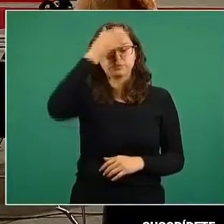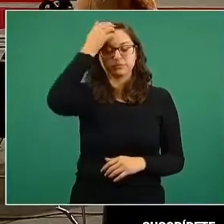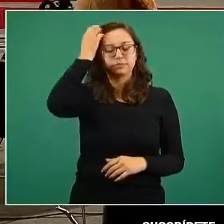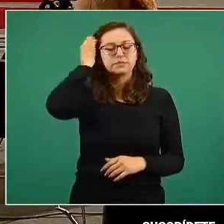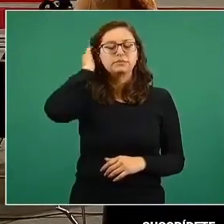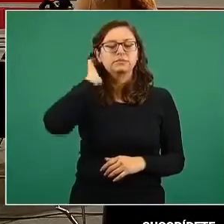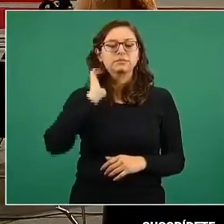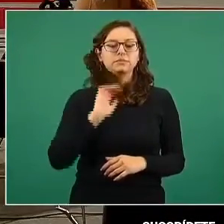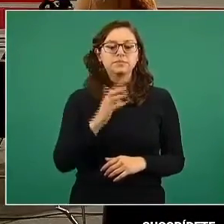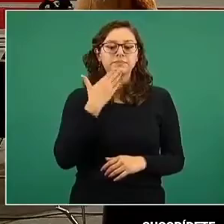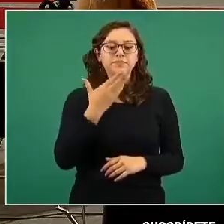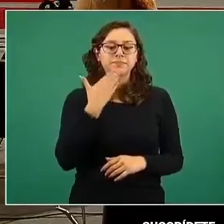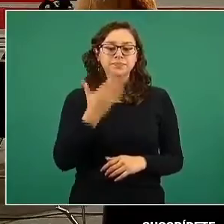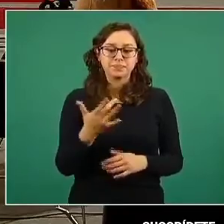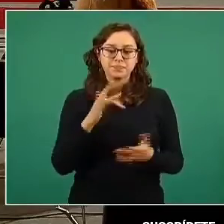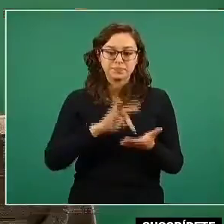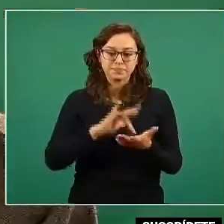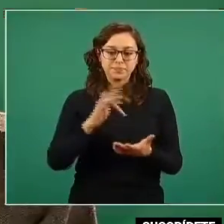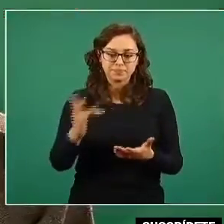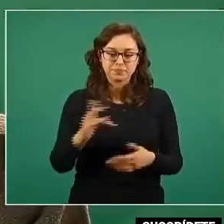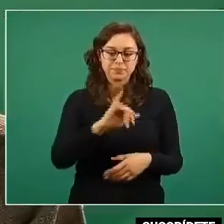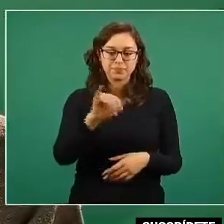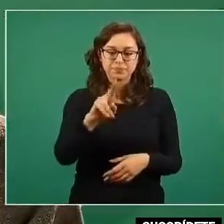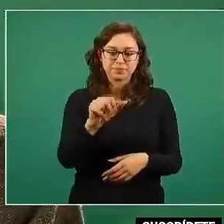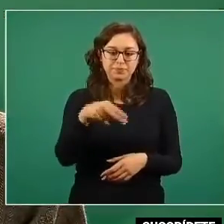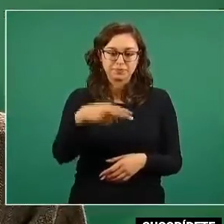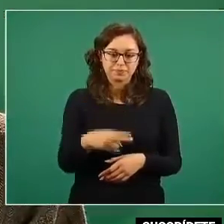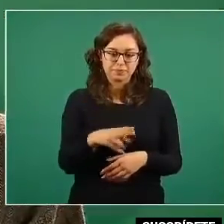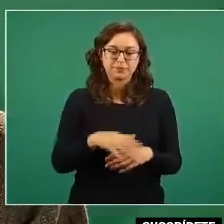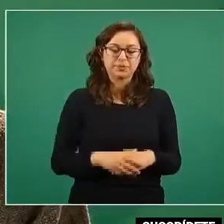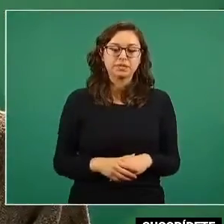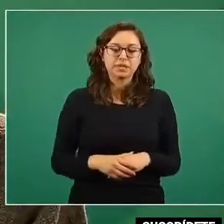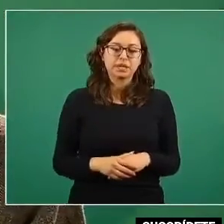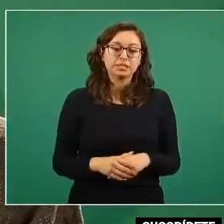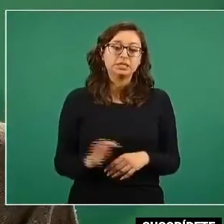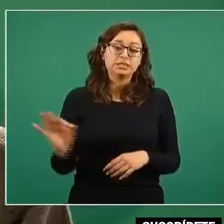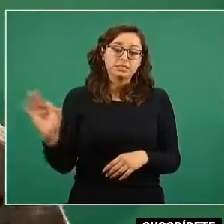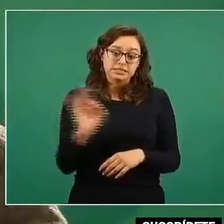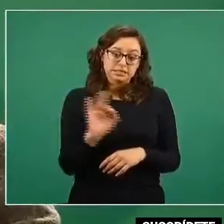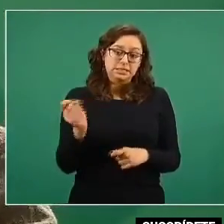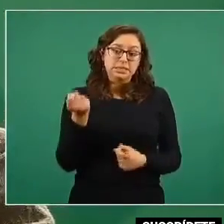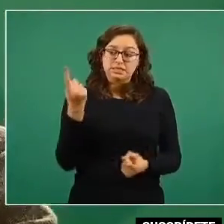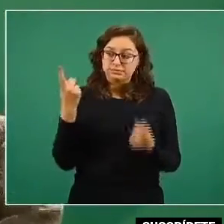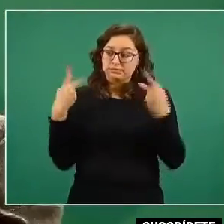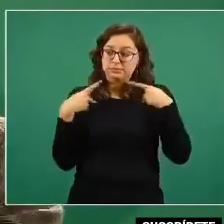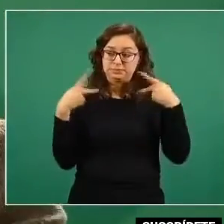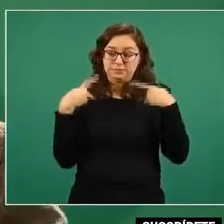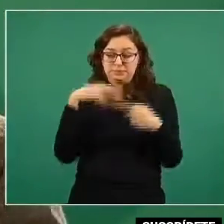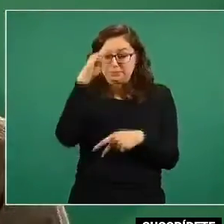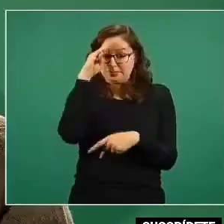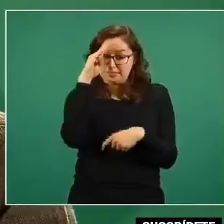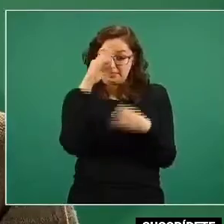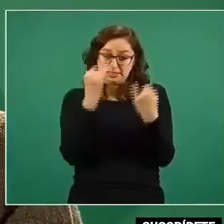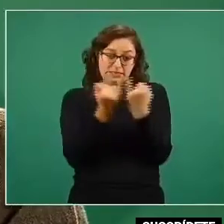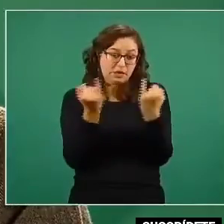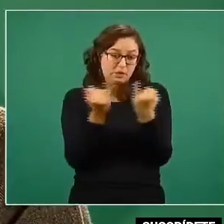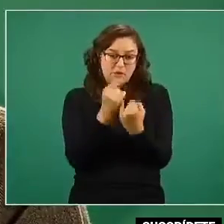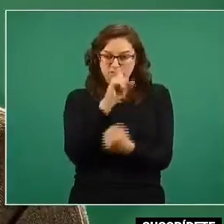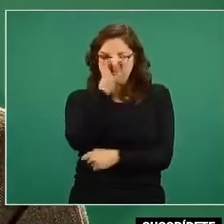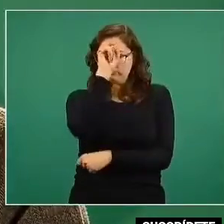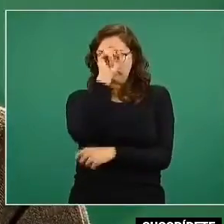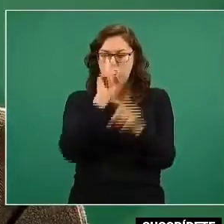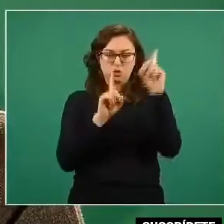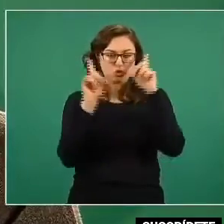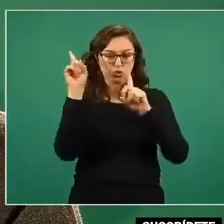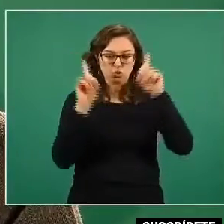de Grupo Cantón, Periódico Basta, porque seguramente hay personas que tienen estas inquietudes, tanto residentes de la zona